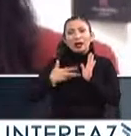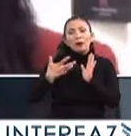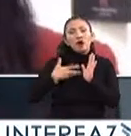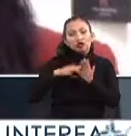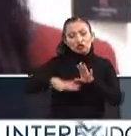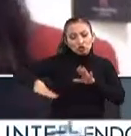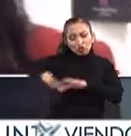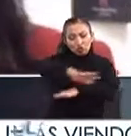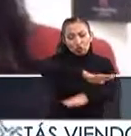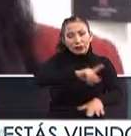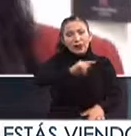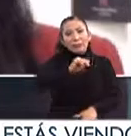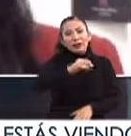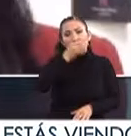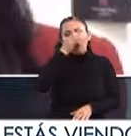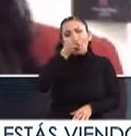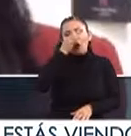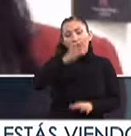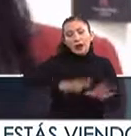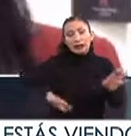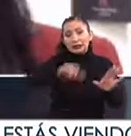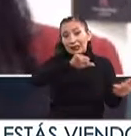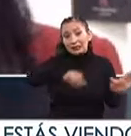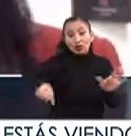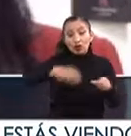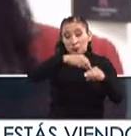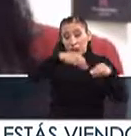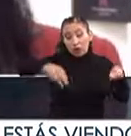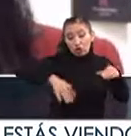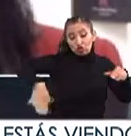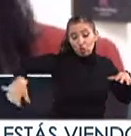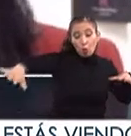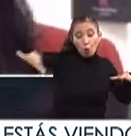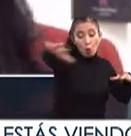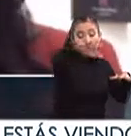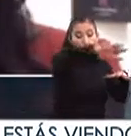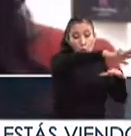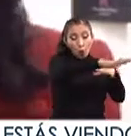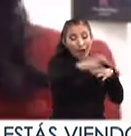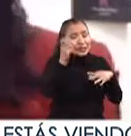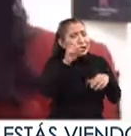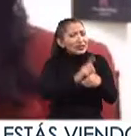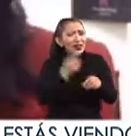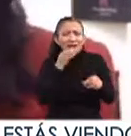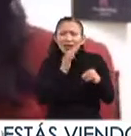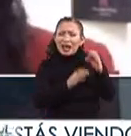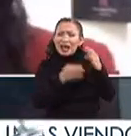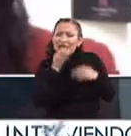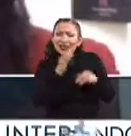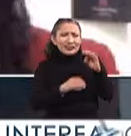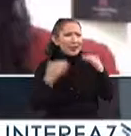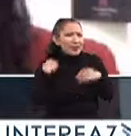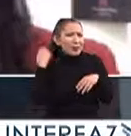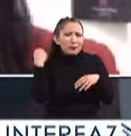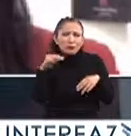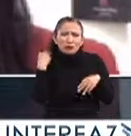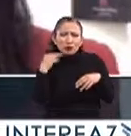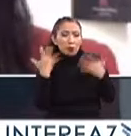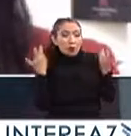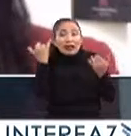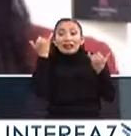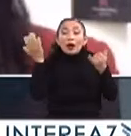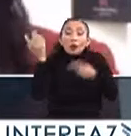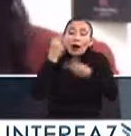tapetes florales, que es una alfombra de 600 metros de tapetes de flores, y ese día va a ser una gran fiesta michoacana, porque la idea